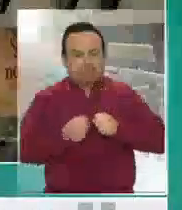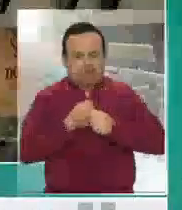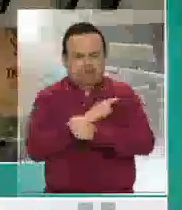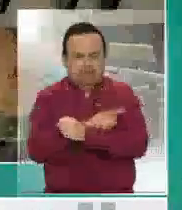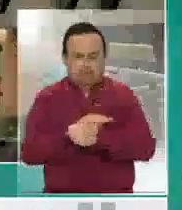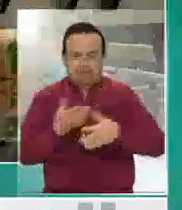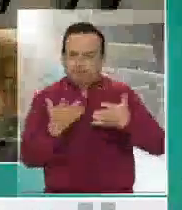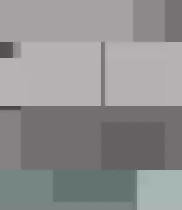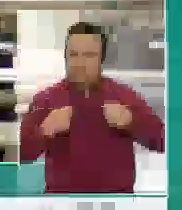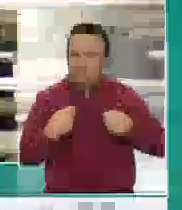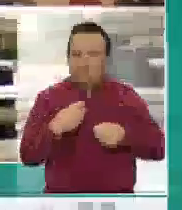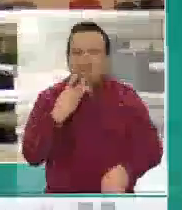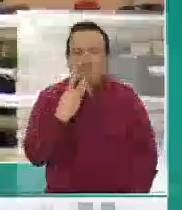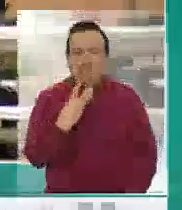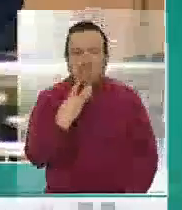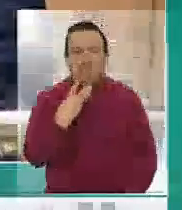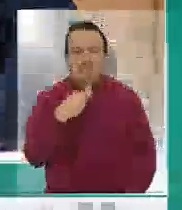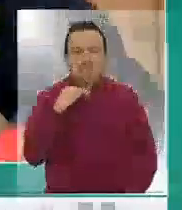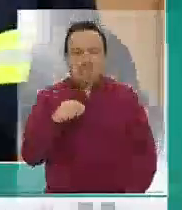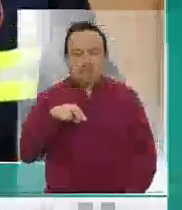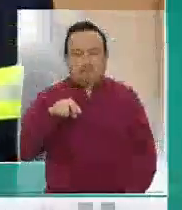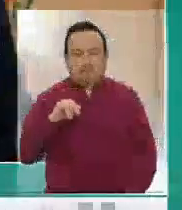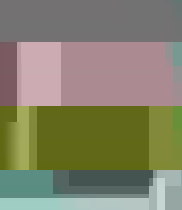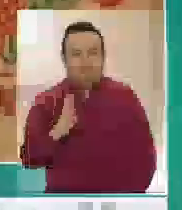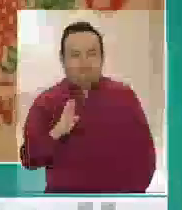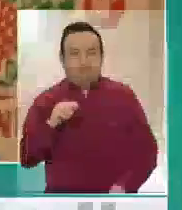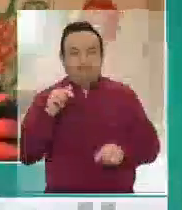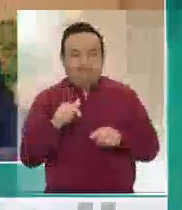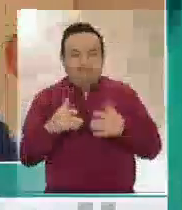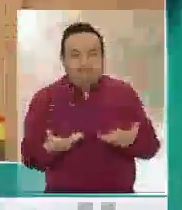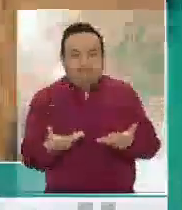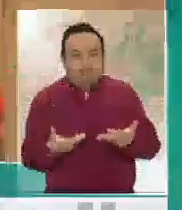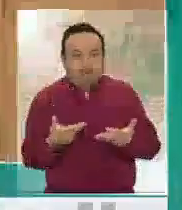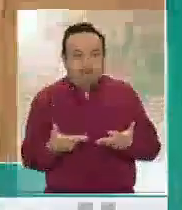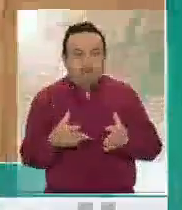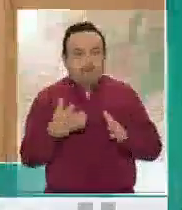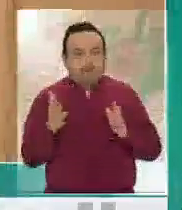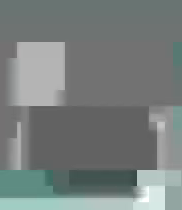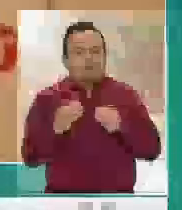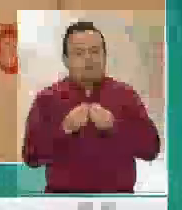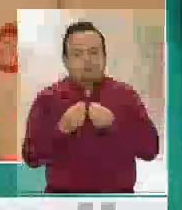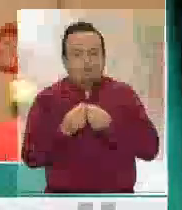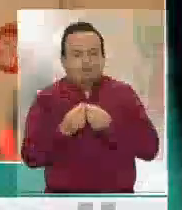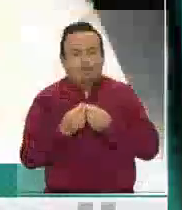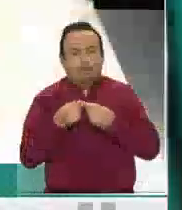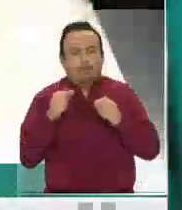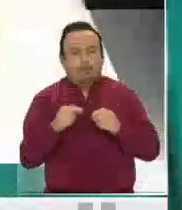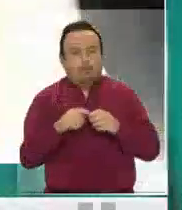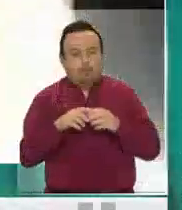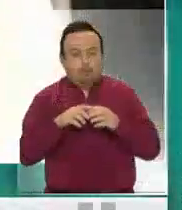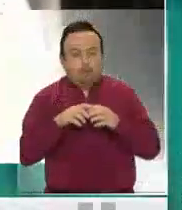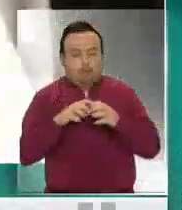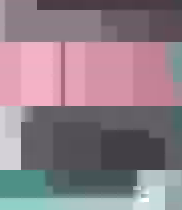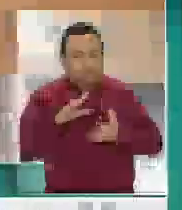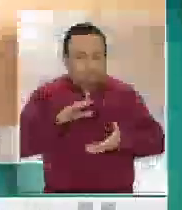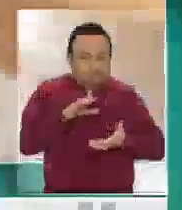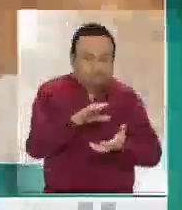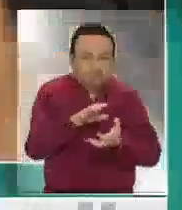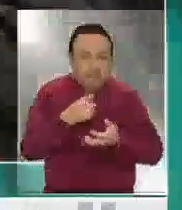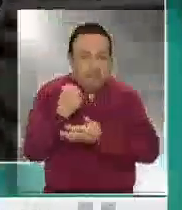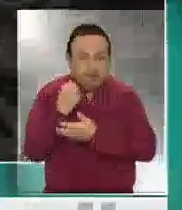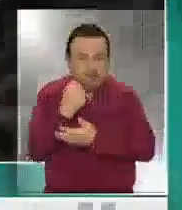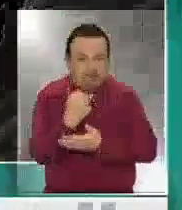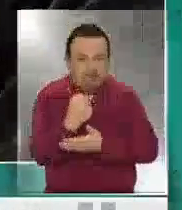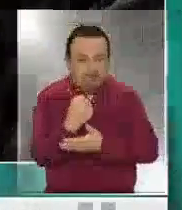gasto aproximadamente 3 puntos del producto. Lo que se ha hecho hasta ahora, hay muchos diferimientos. El paquete es muy, muy grande,